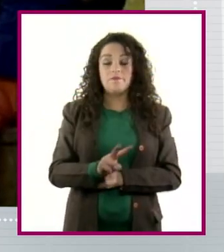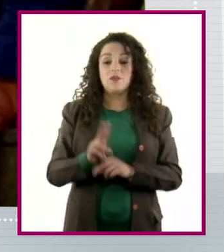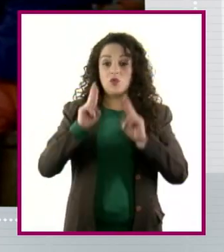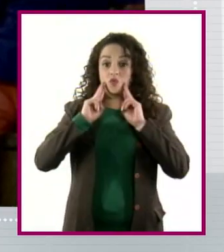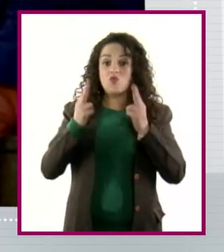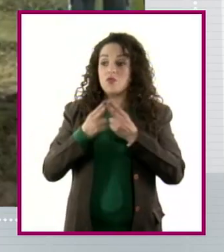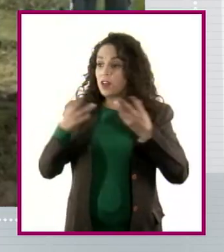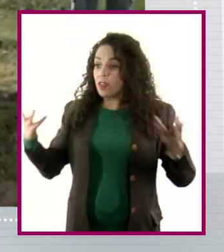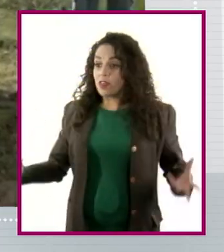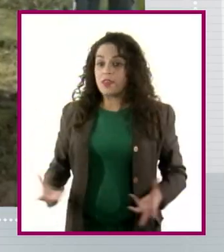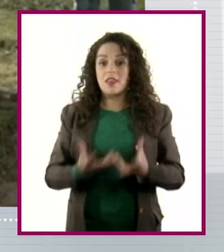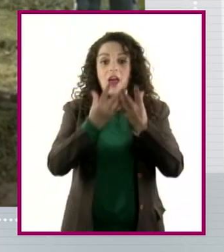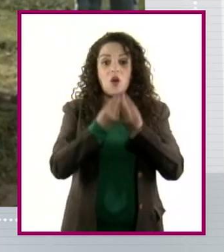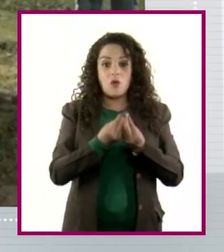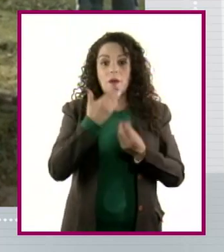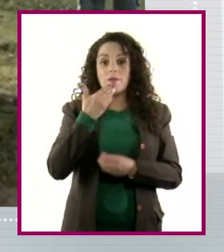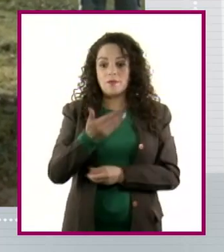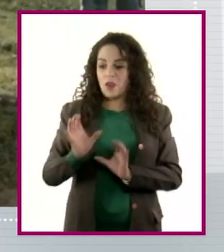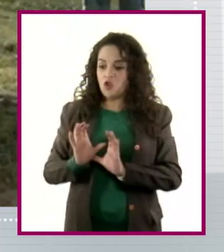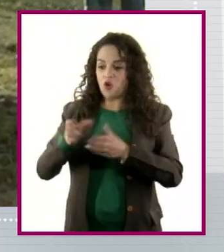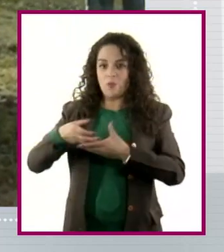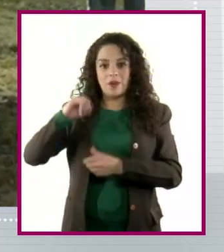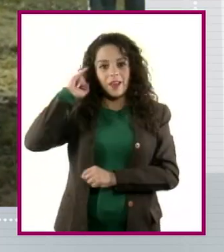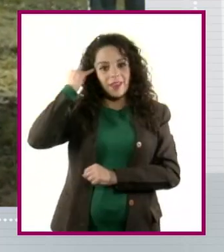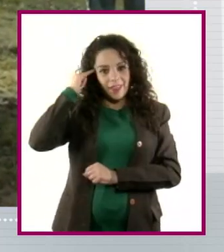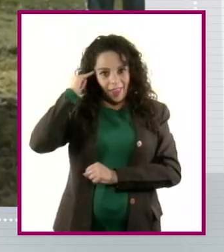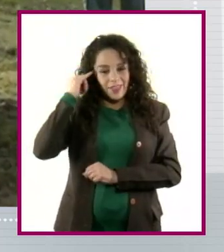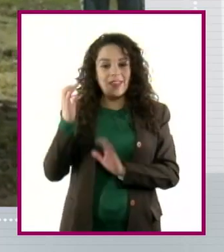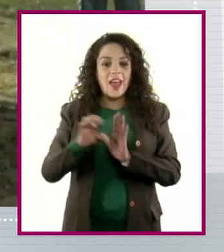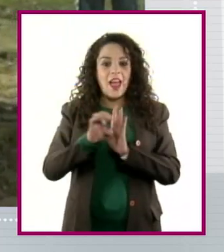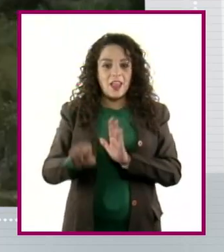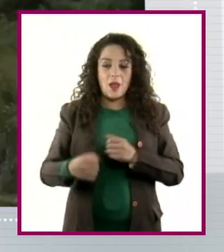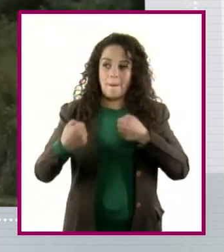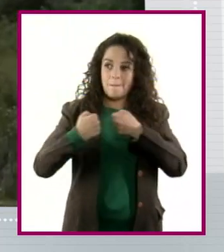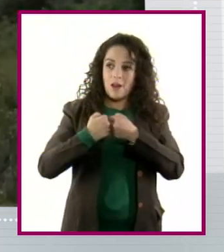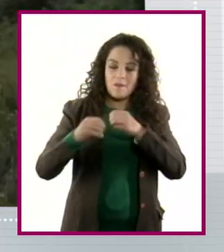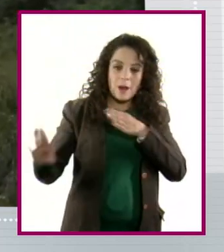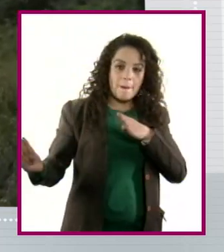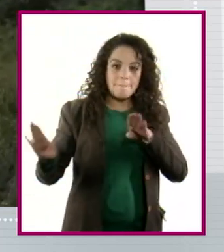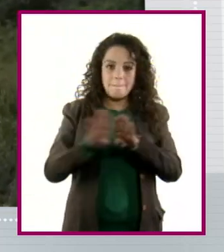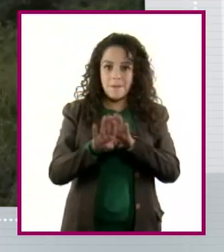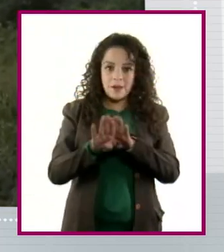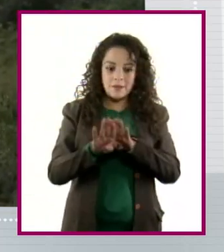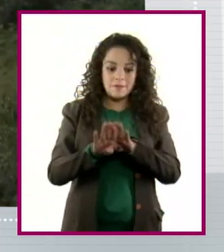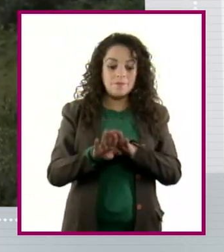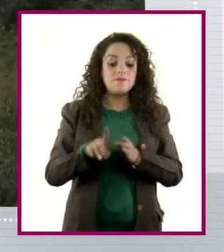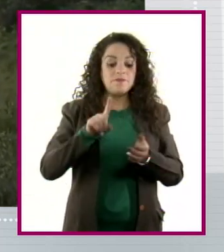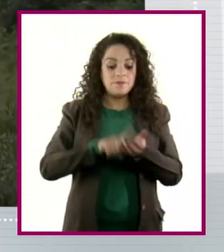las propias organizaciones indígenas. Respuestas como cierre de fronteras comunitarias,